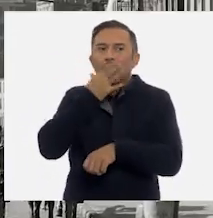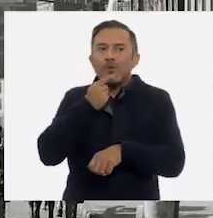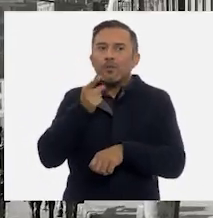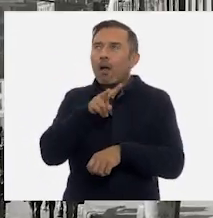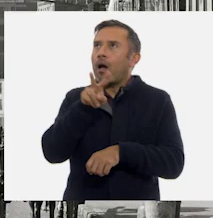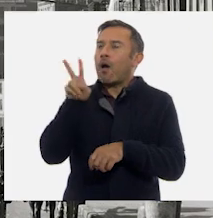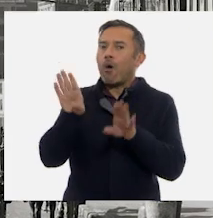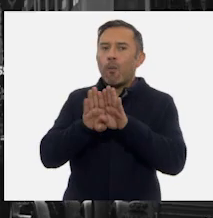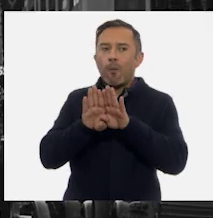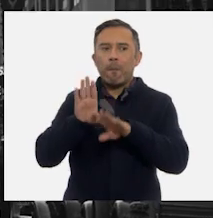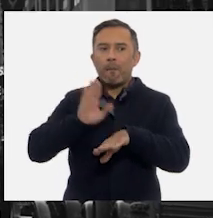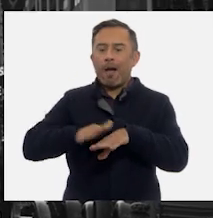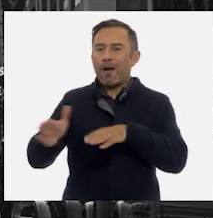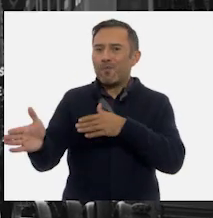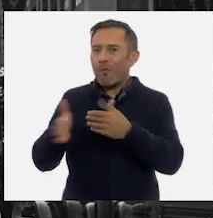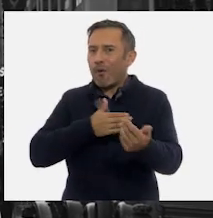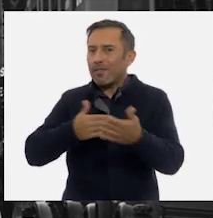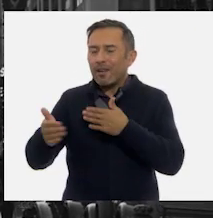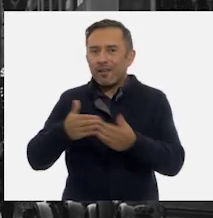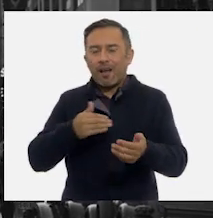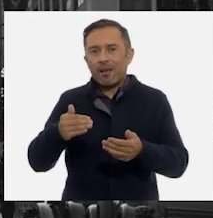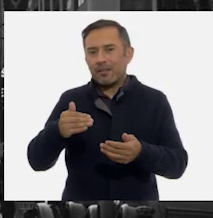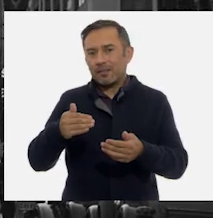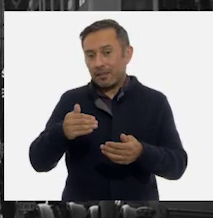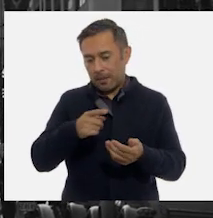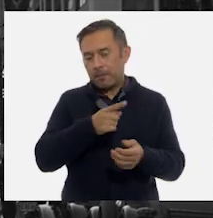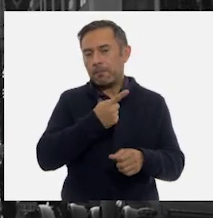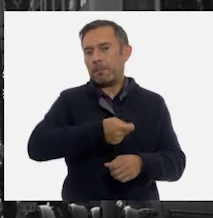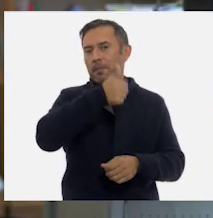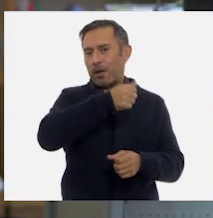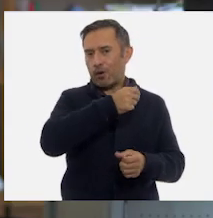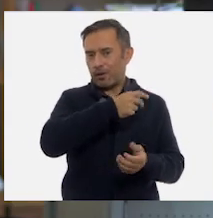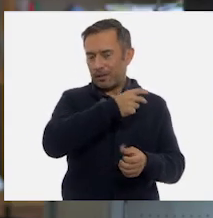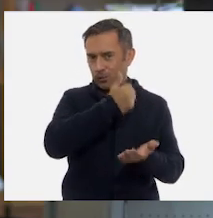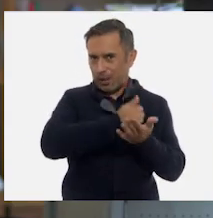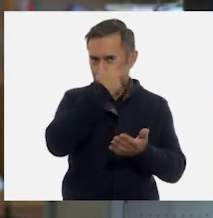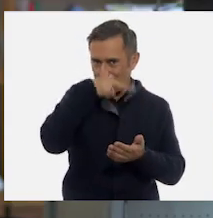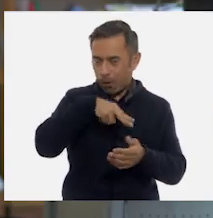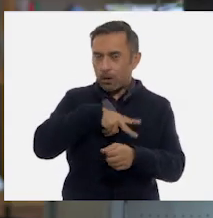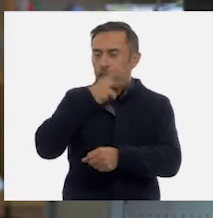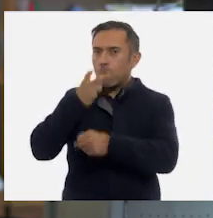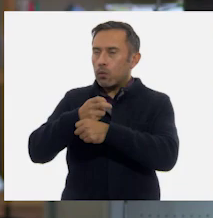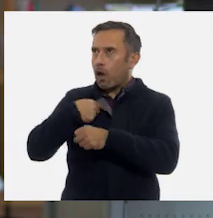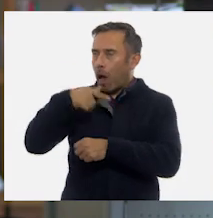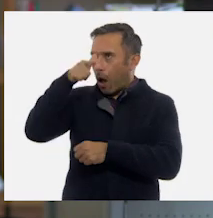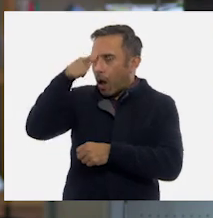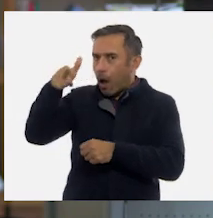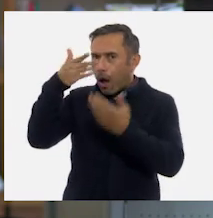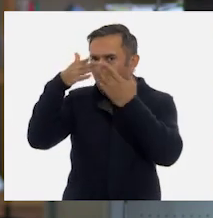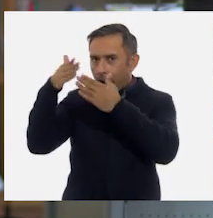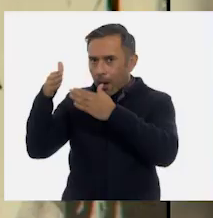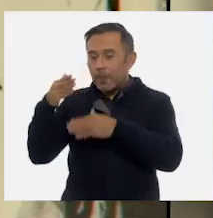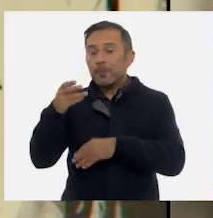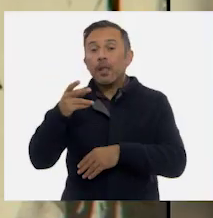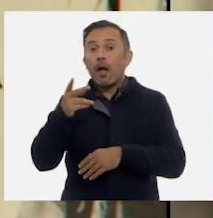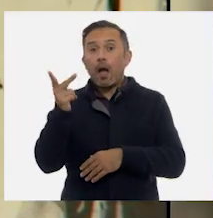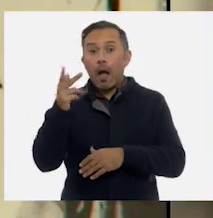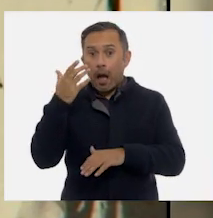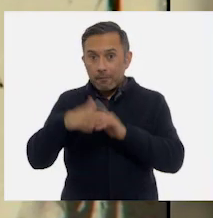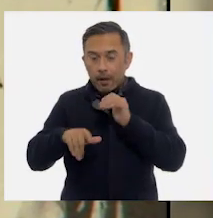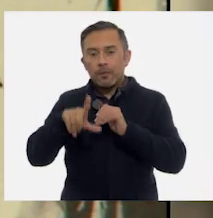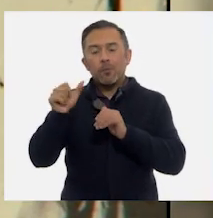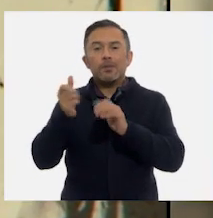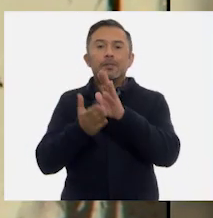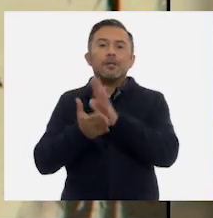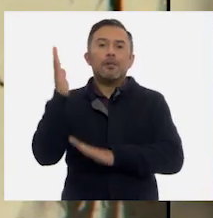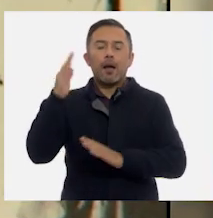ciudad moderna que ella conoce después de la Ciudad de México. Y le dice que de allí se van a París, ella y